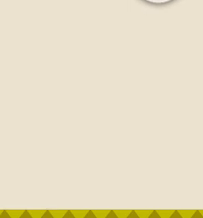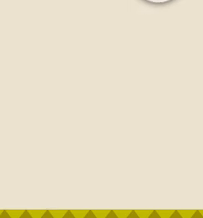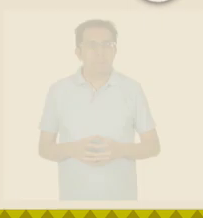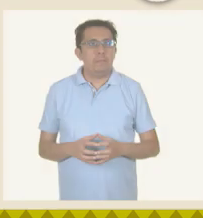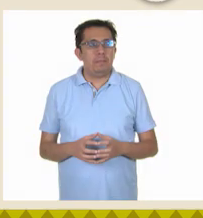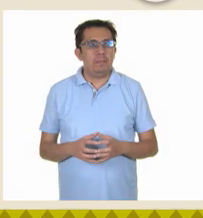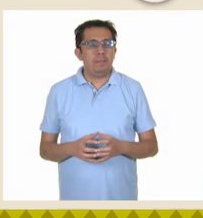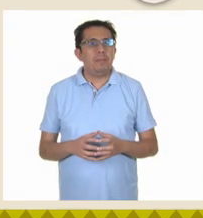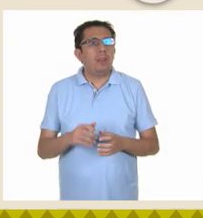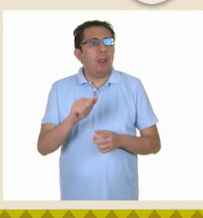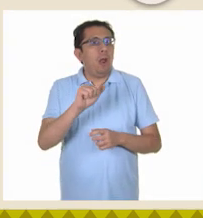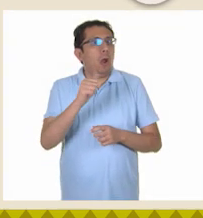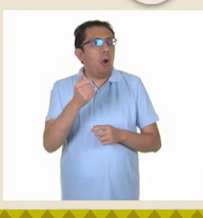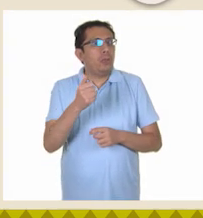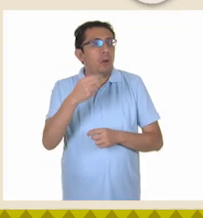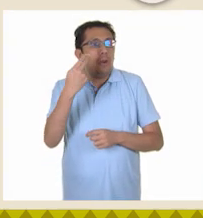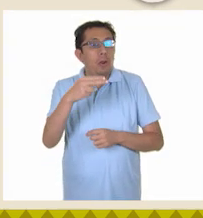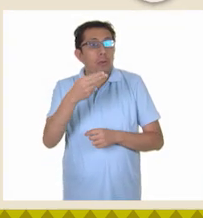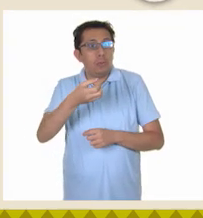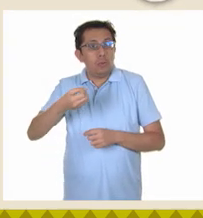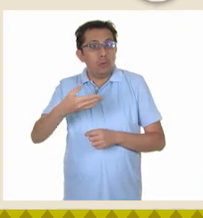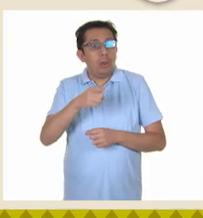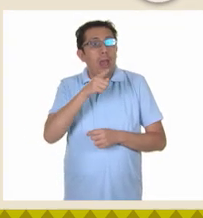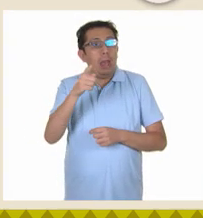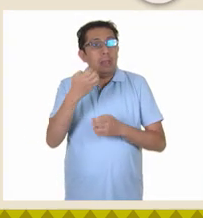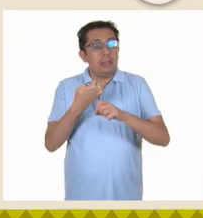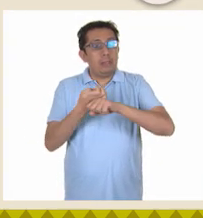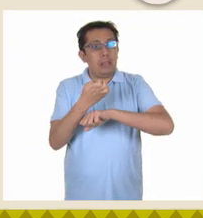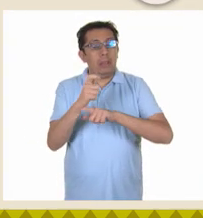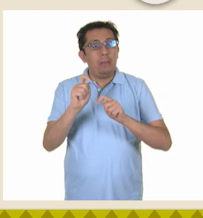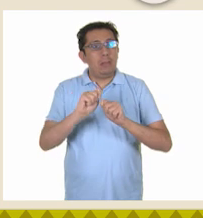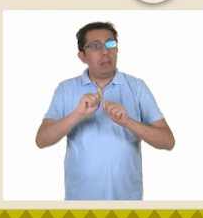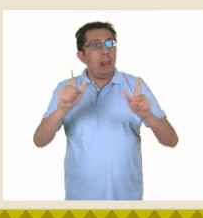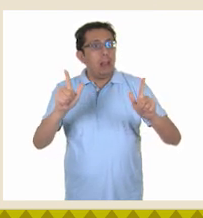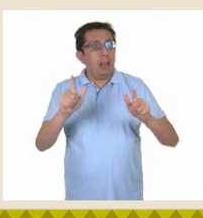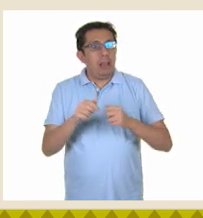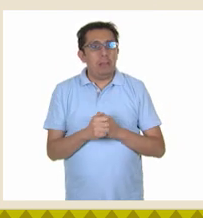¿De qué otra manera se le llama al estado de Tlaxcala?